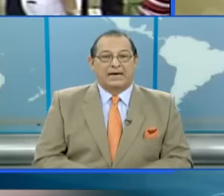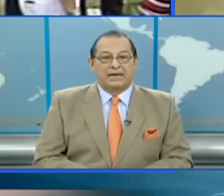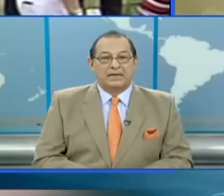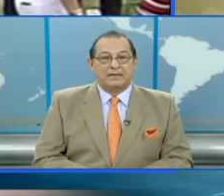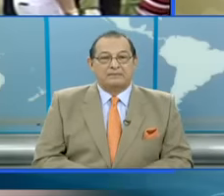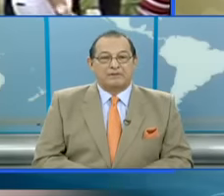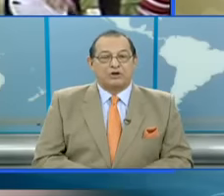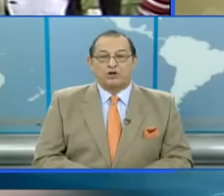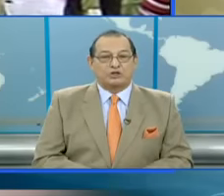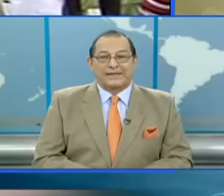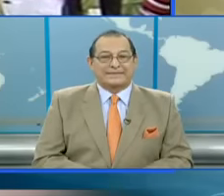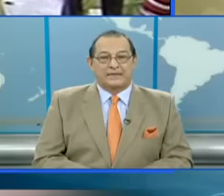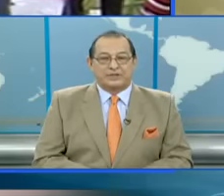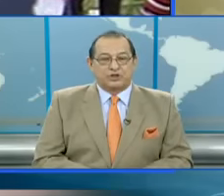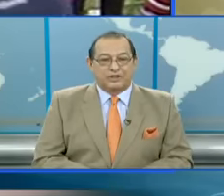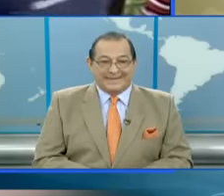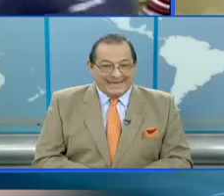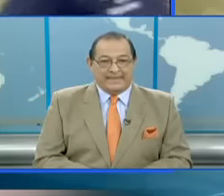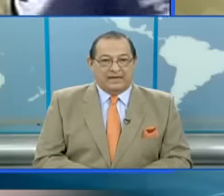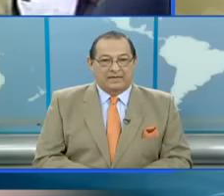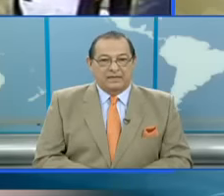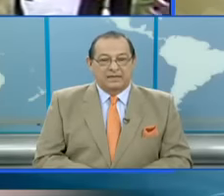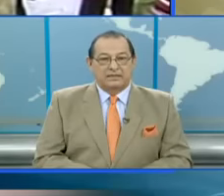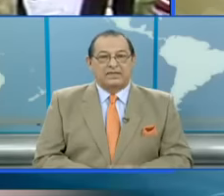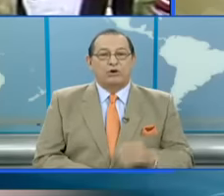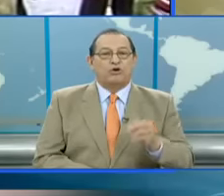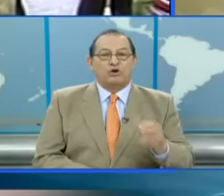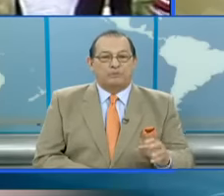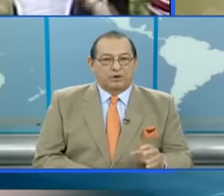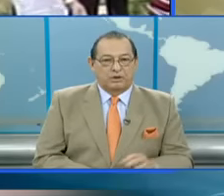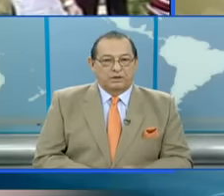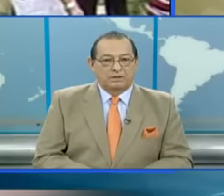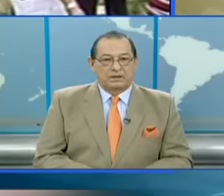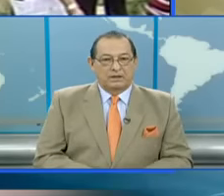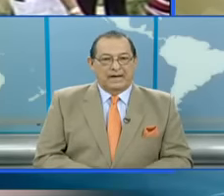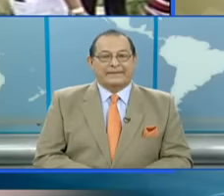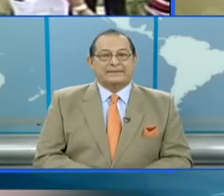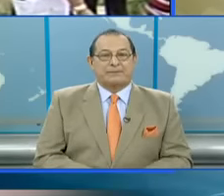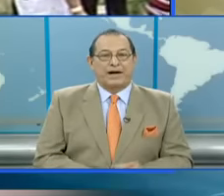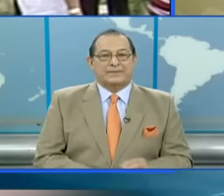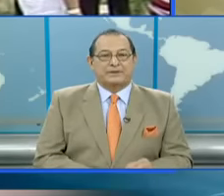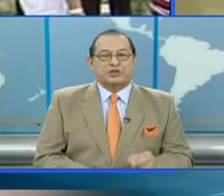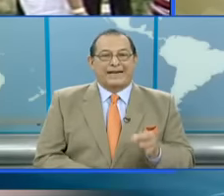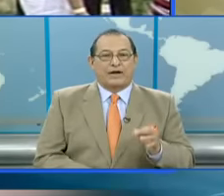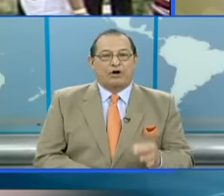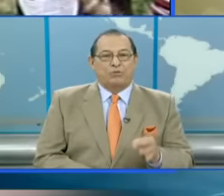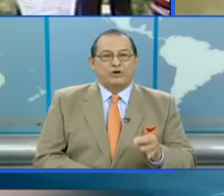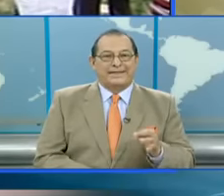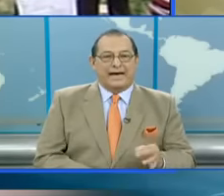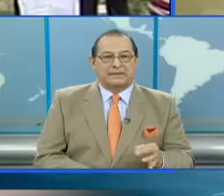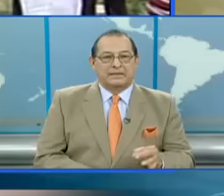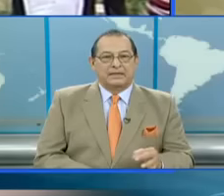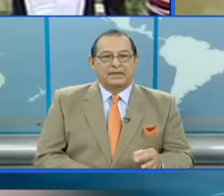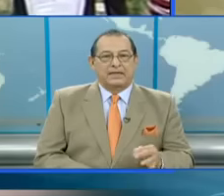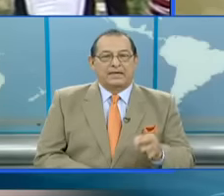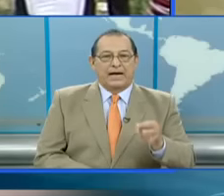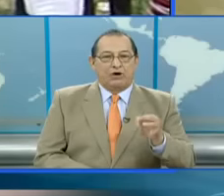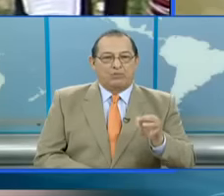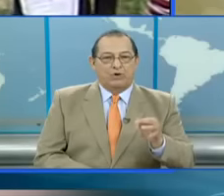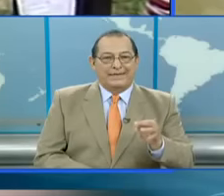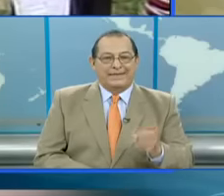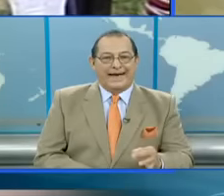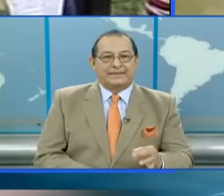pena. Pero no estoy al servicio ni de ella ni de un grupo. Aquí estamos al servicio de la comunidad. Y